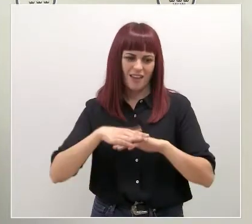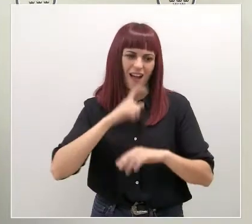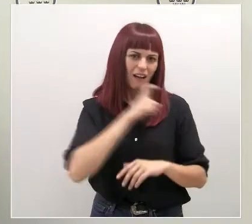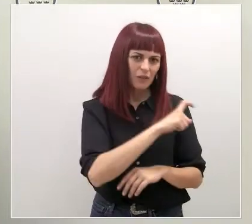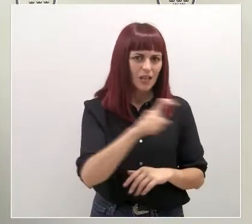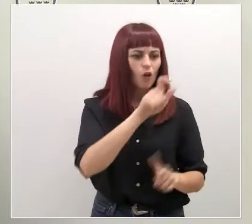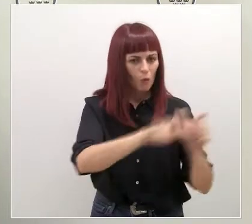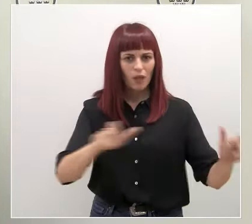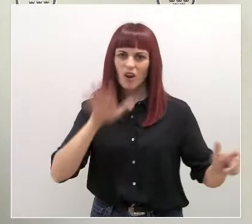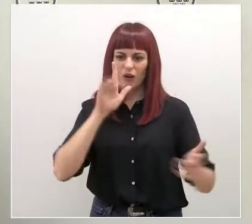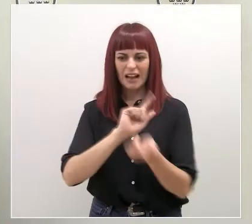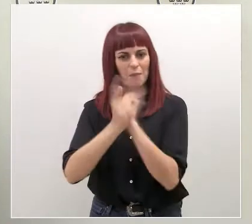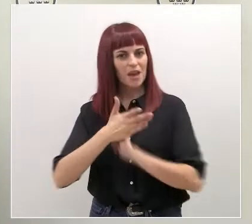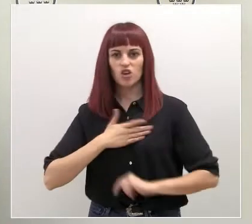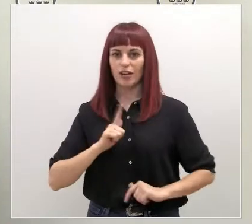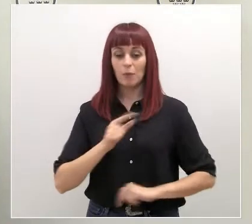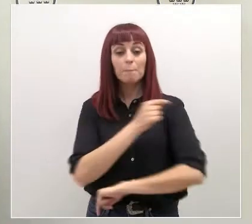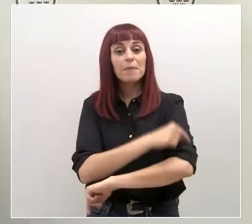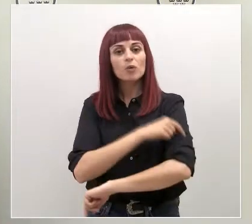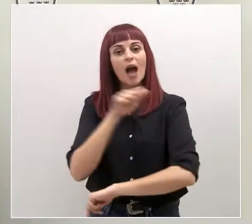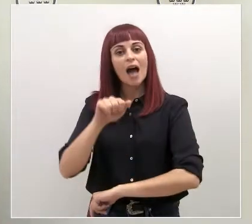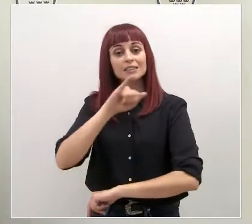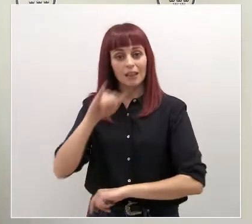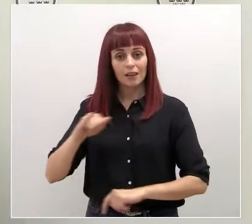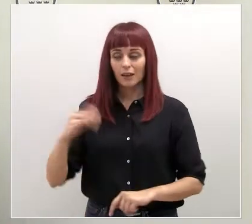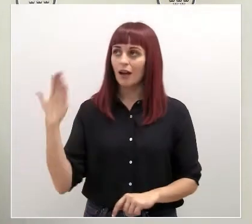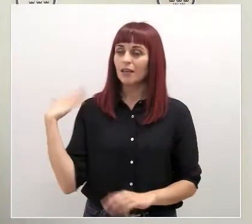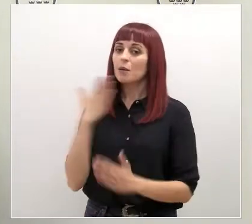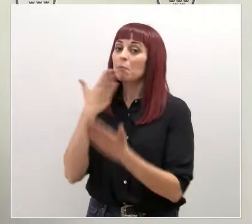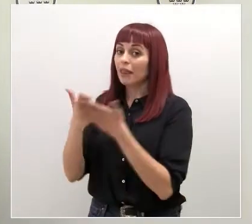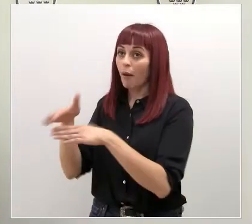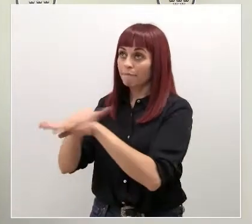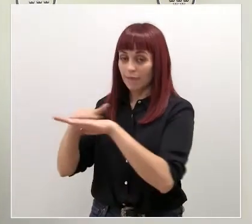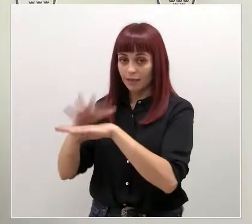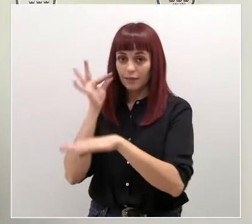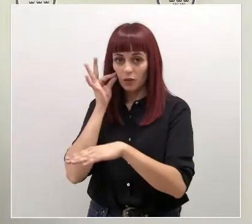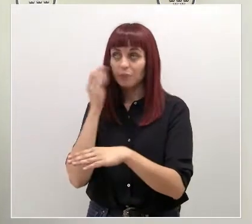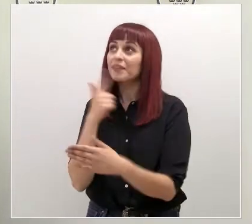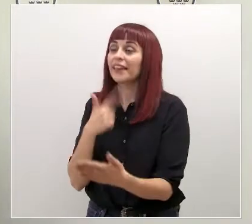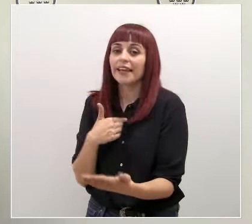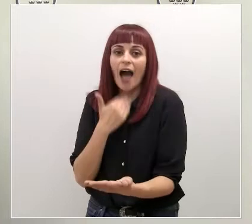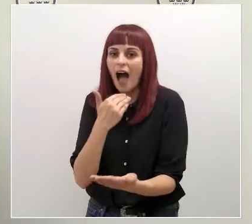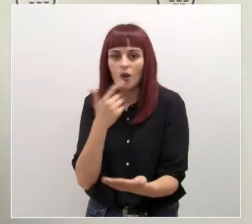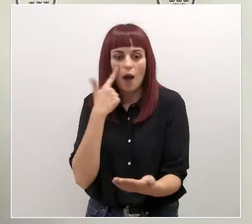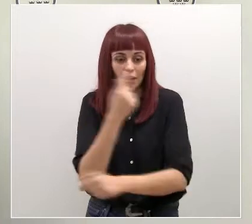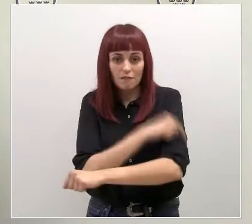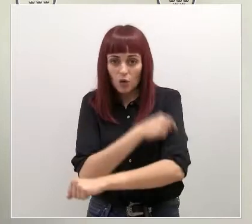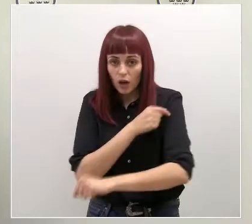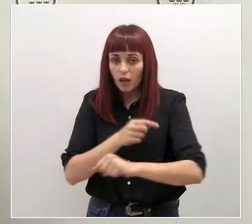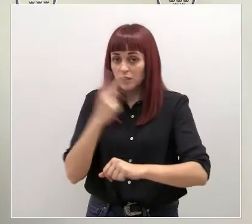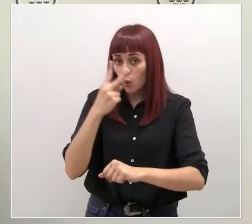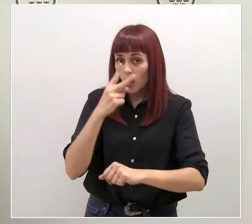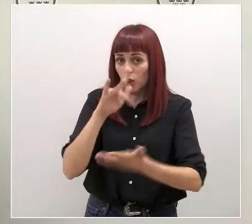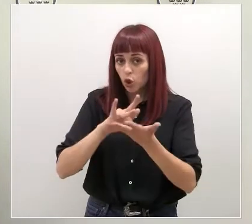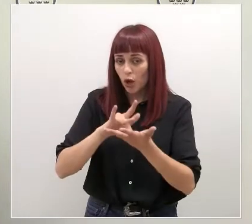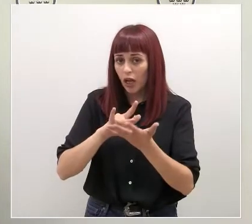población. Sobre la vacuna de AstraZeneca, ayer pedimos al Ministerio que se pronunciara sobre la administración de la segunda